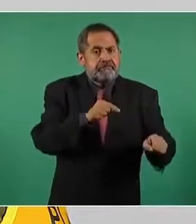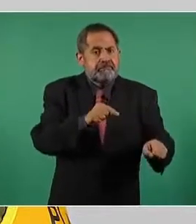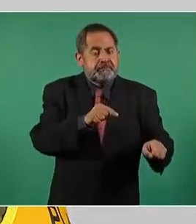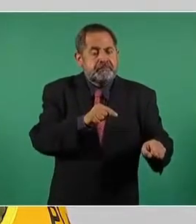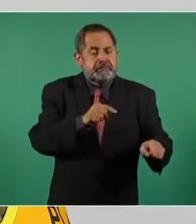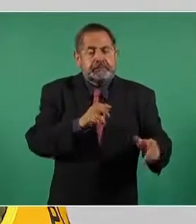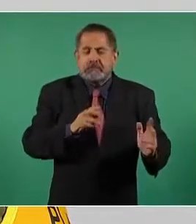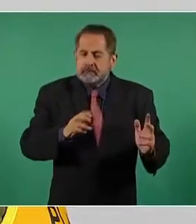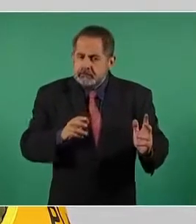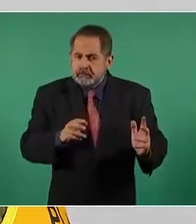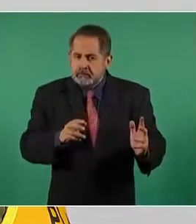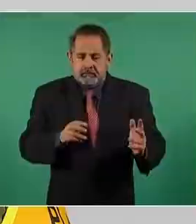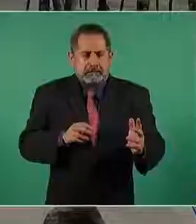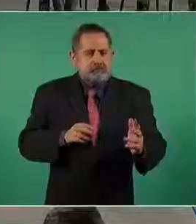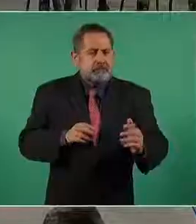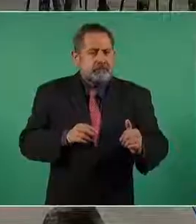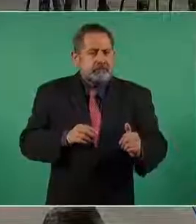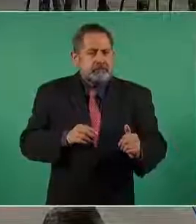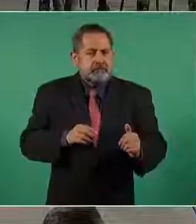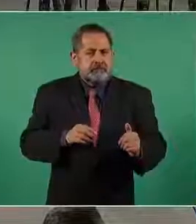pero hasta